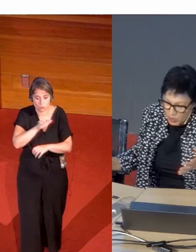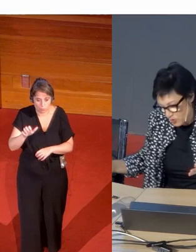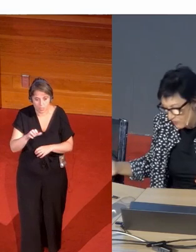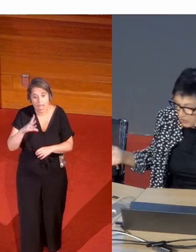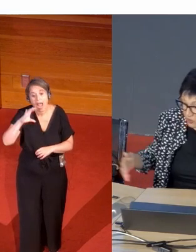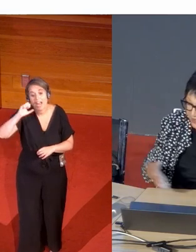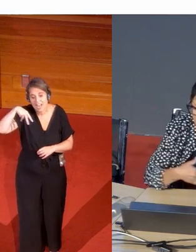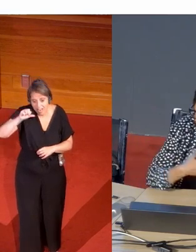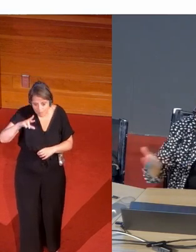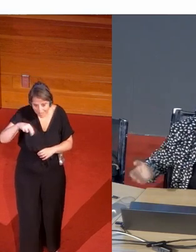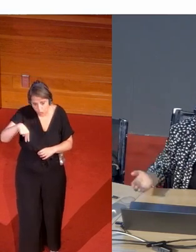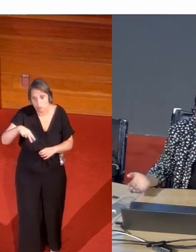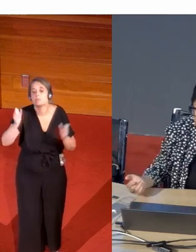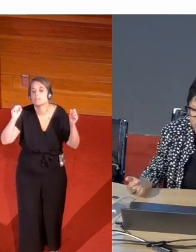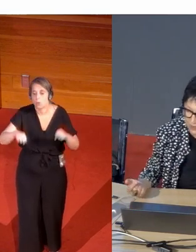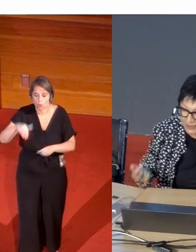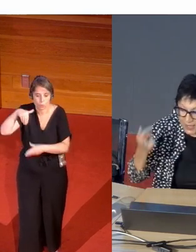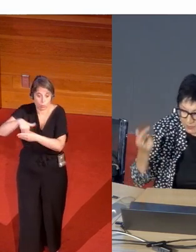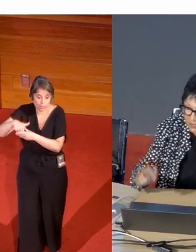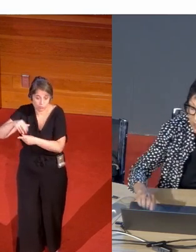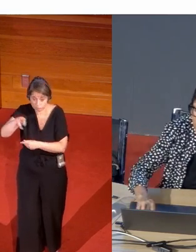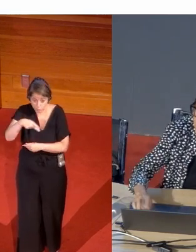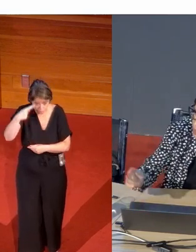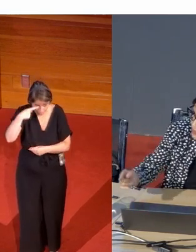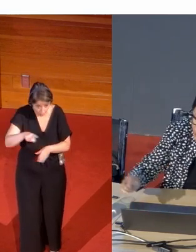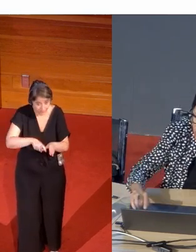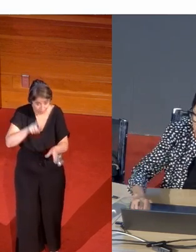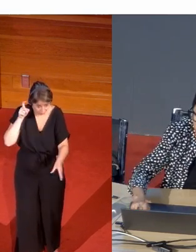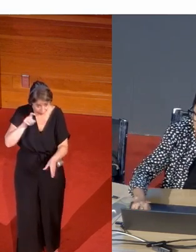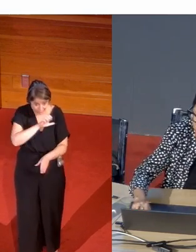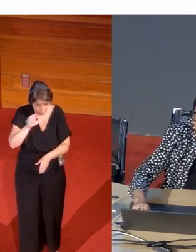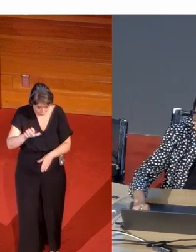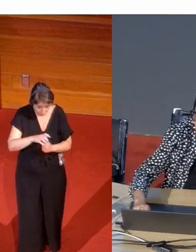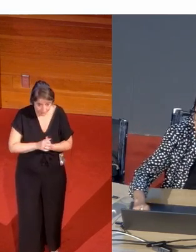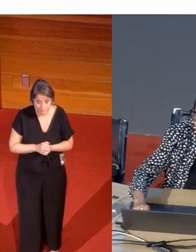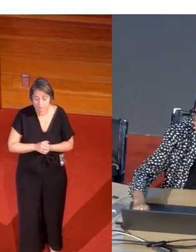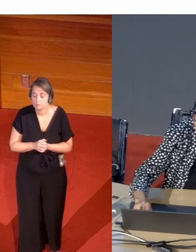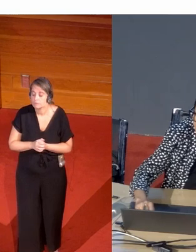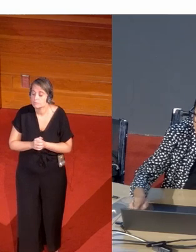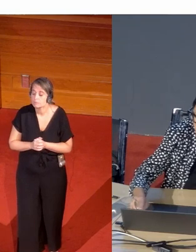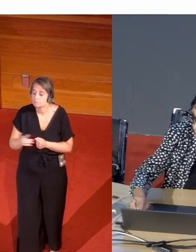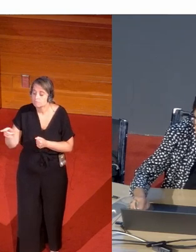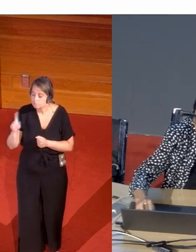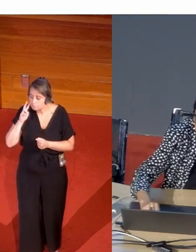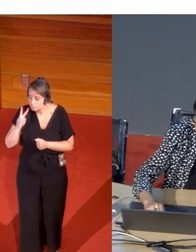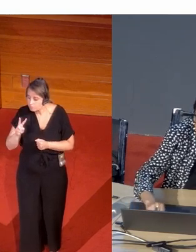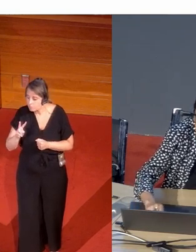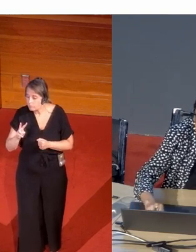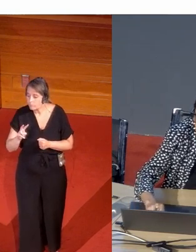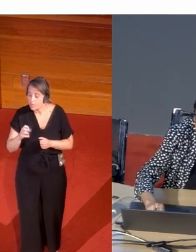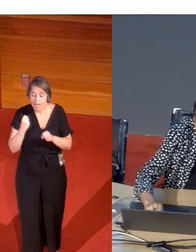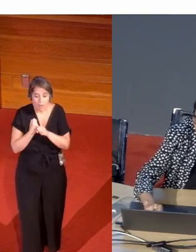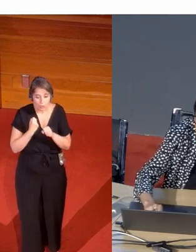Cameron dice Bueno pues lo vamos a someter a votación y el resto ya lo sabéis bien pero si miramos los votos vale los laboristas 9,7